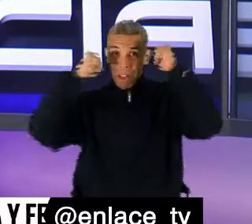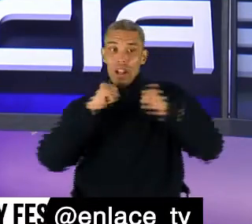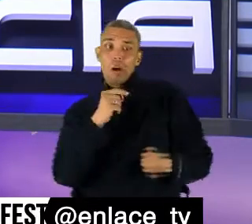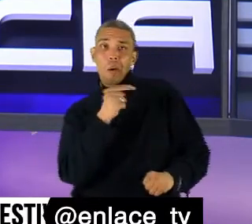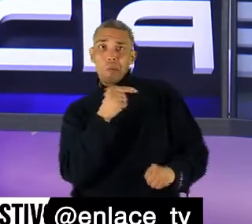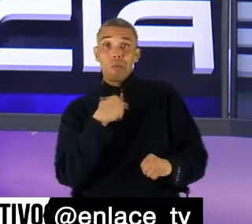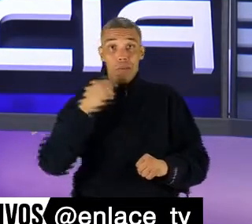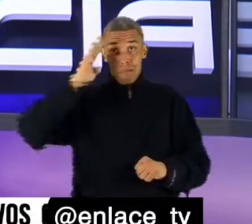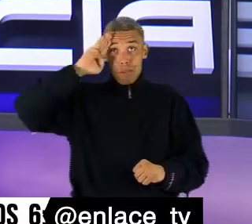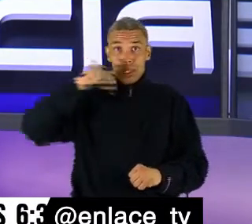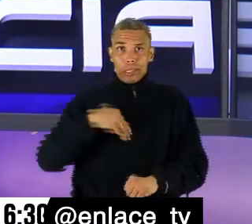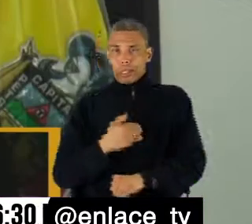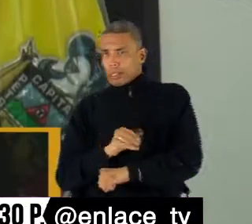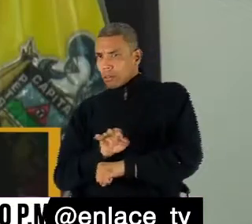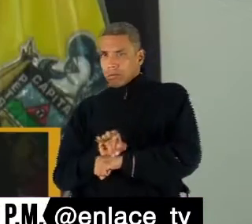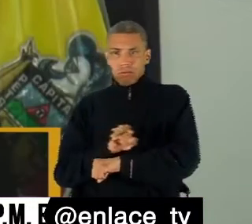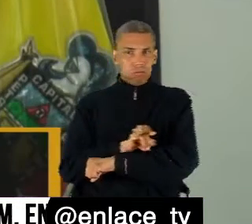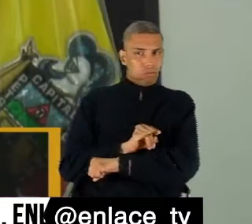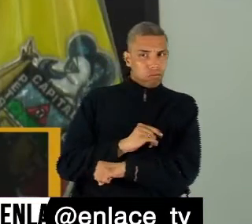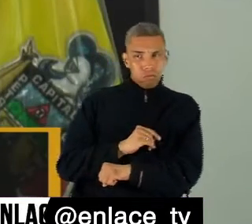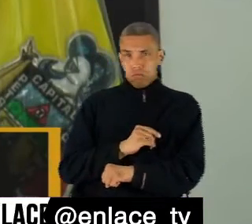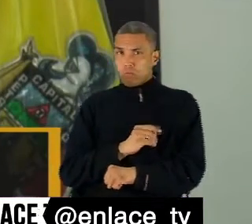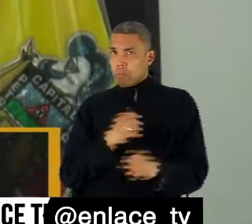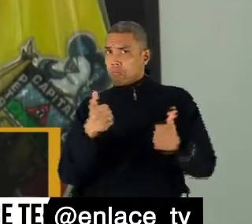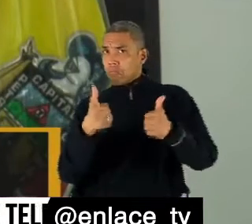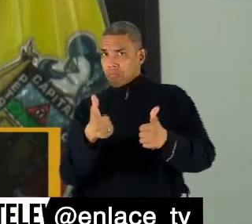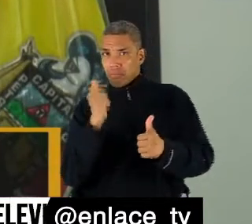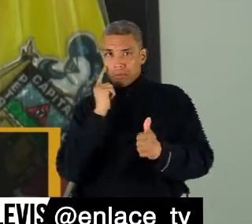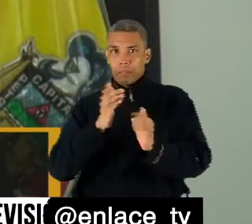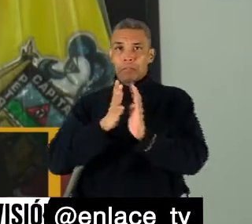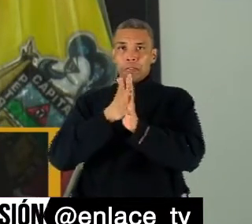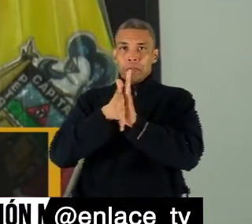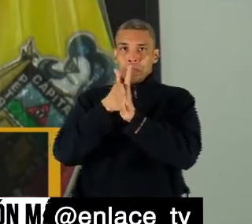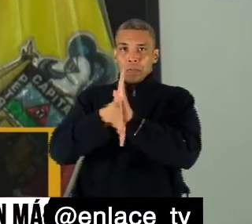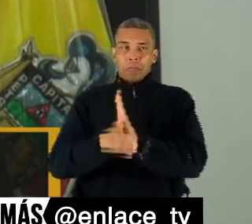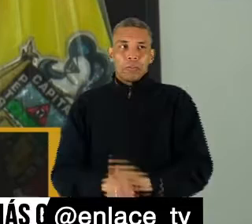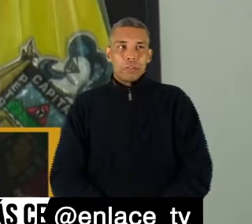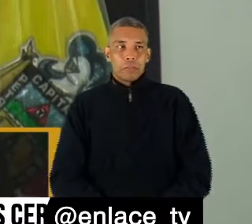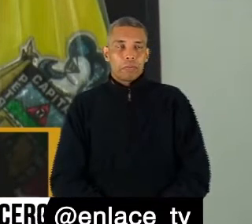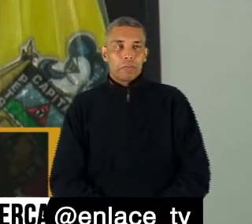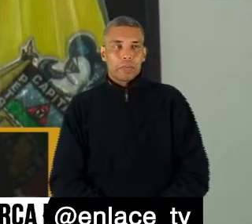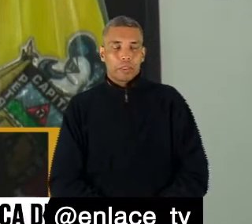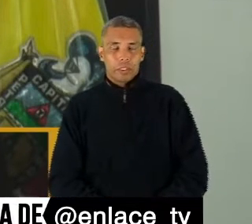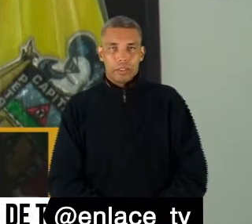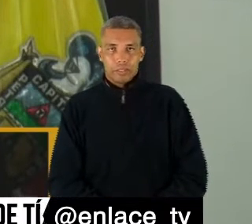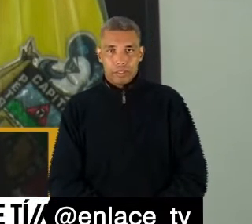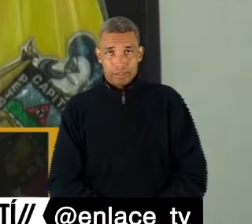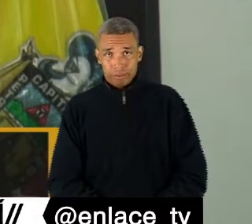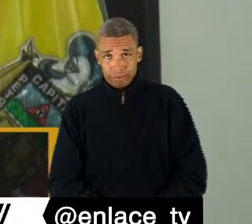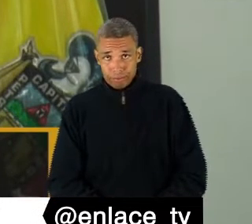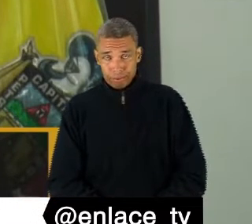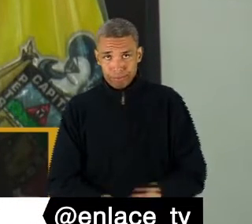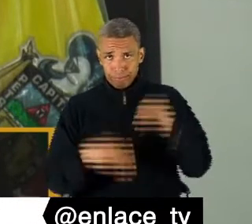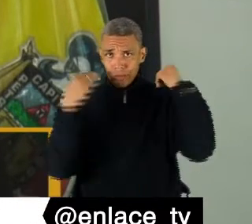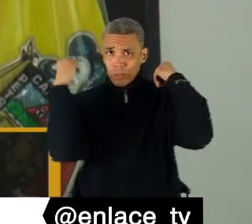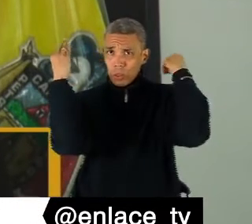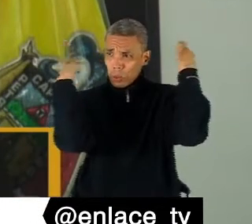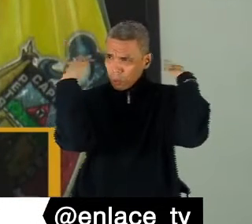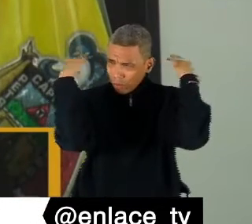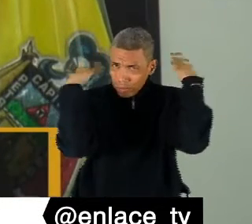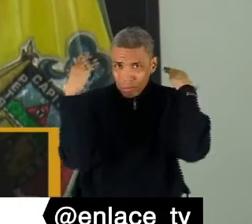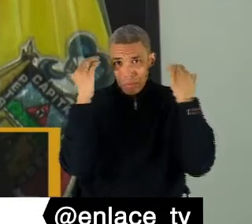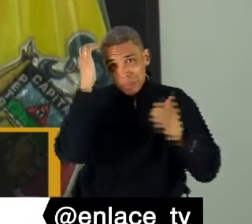región. En jurisdicción del Departamento de Policía Magdalena Medio tenemos una concentración de campesinos en la altura